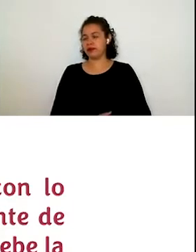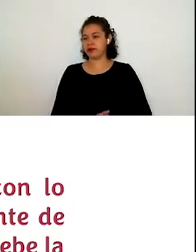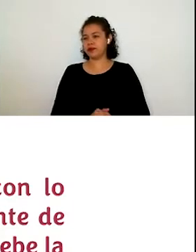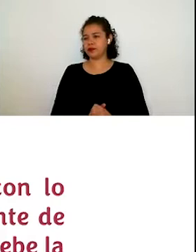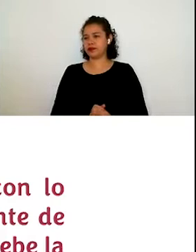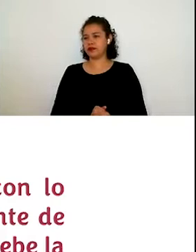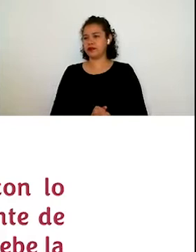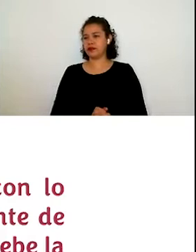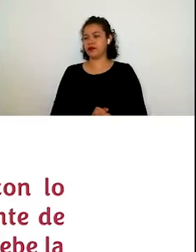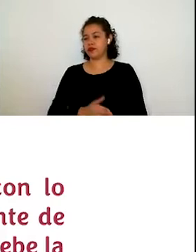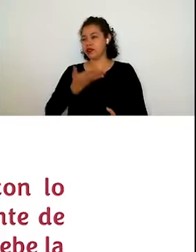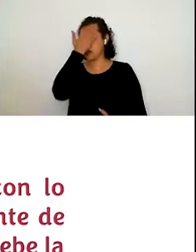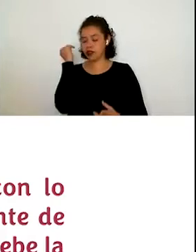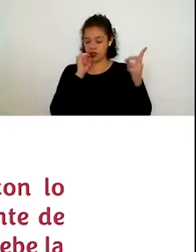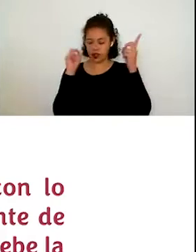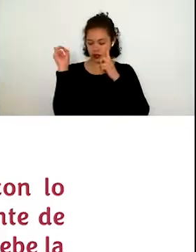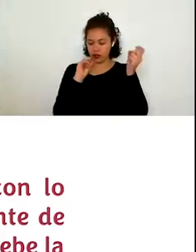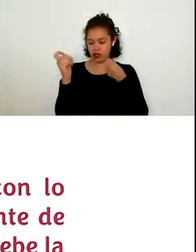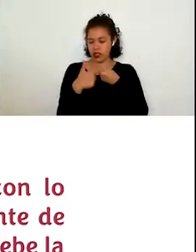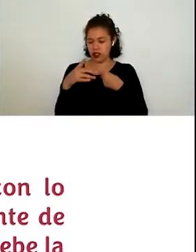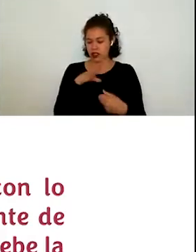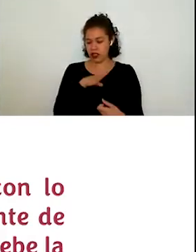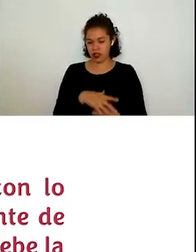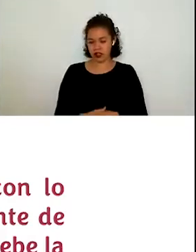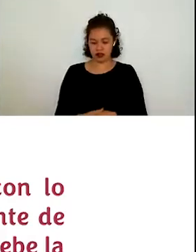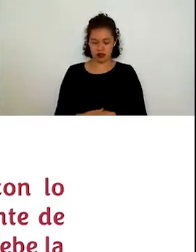No sé si tengan alguna duda hasta el momento.